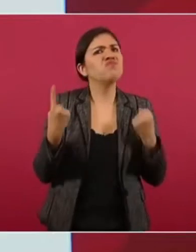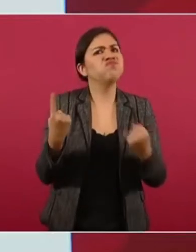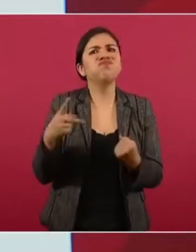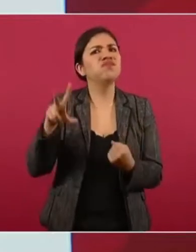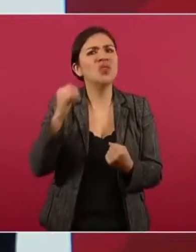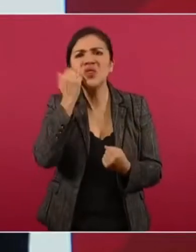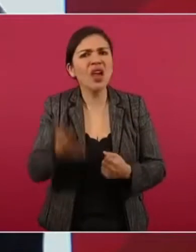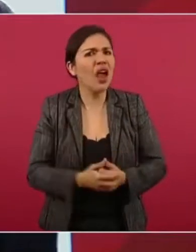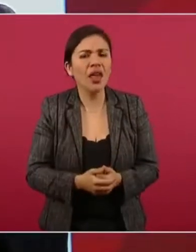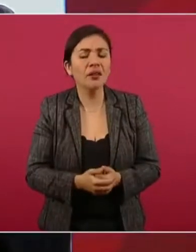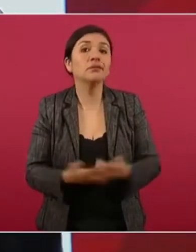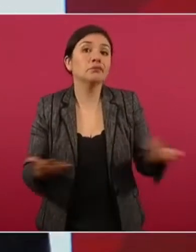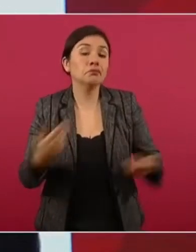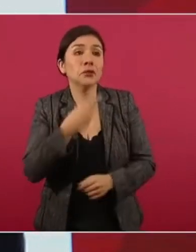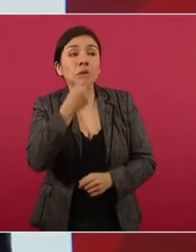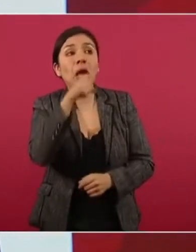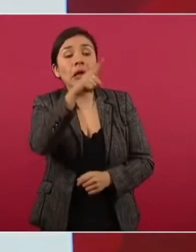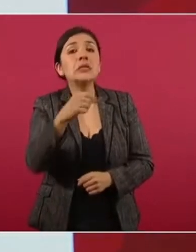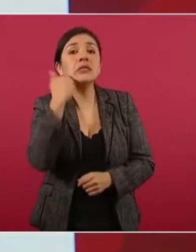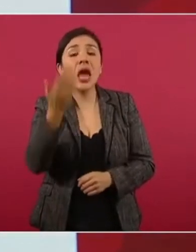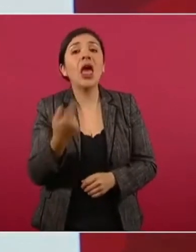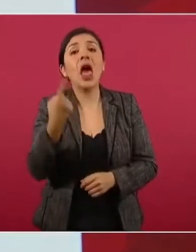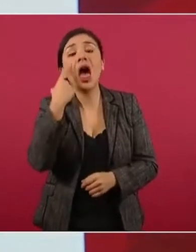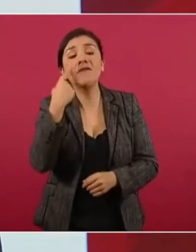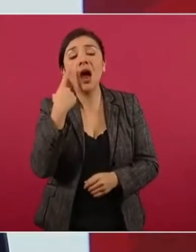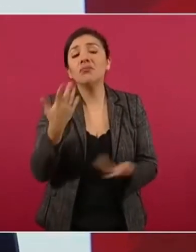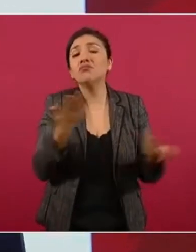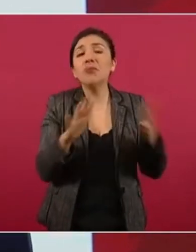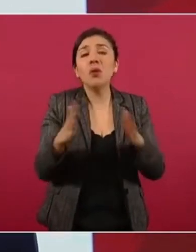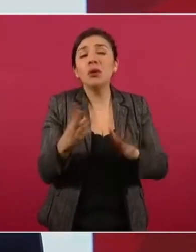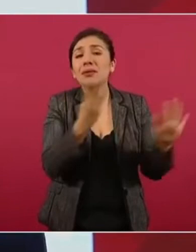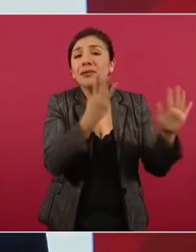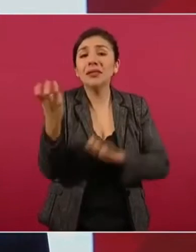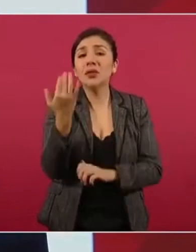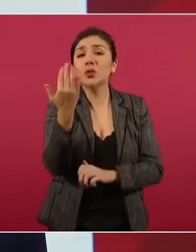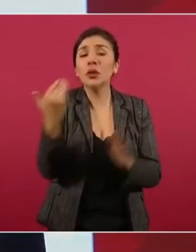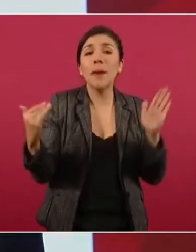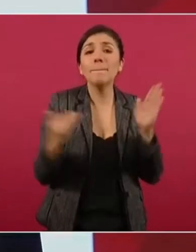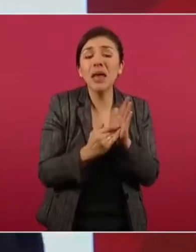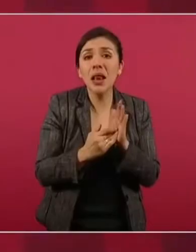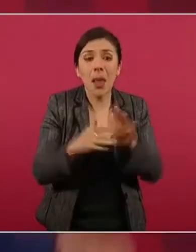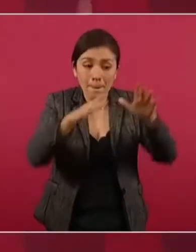pidiendo un ajuste de 350,000 barriles.